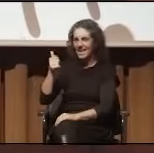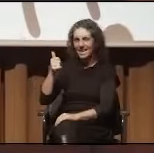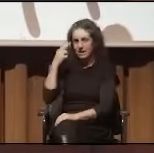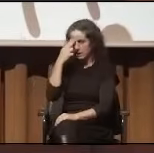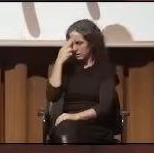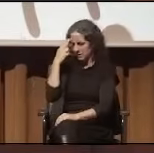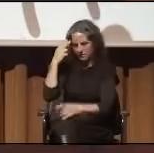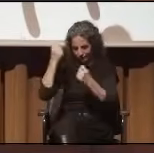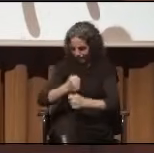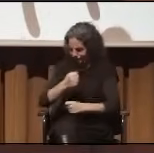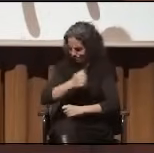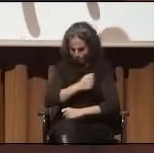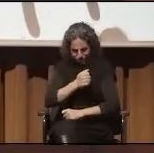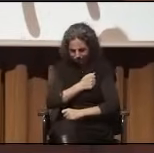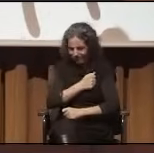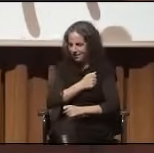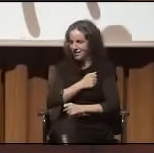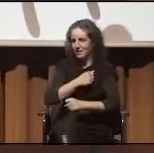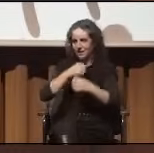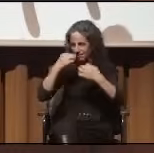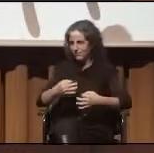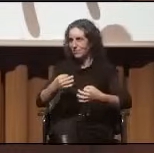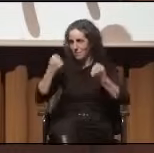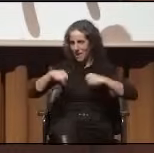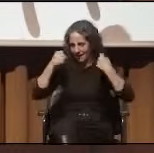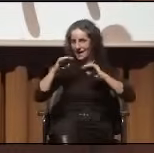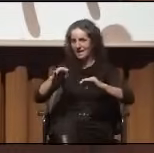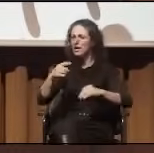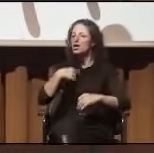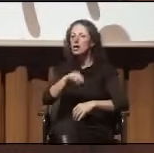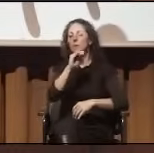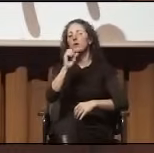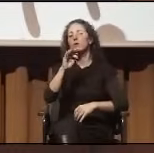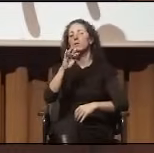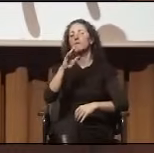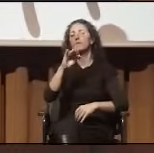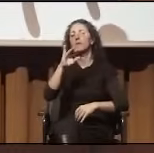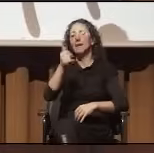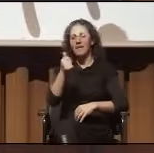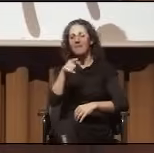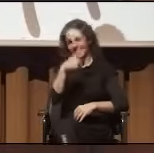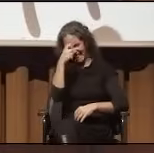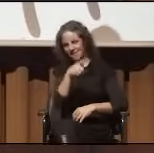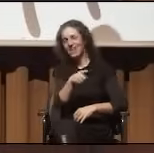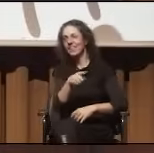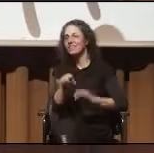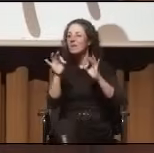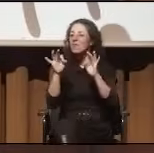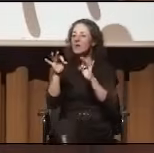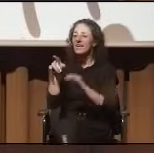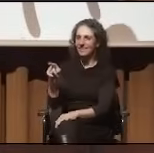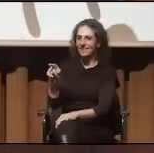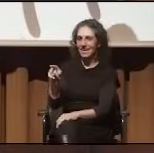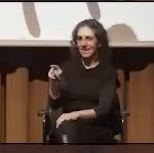fin, de practicante. Y dice, yo le digo ahora a Orfila, ¿te acordás, flaquito, de cuando allá, en